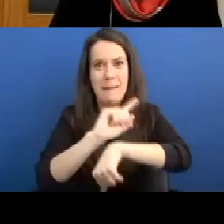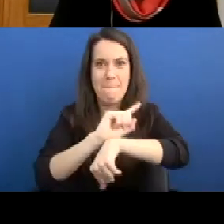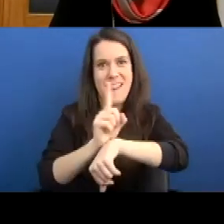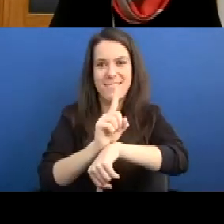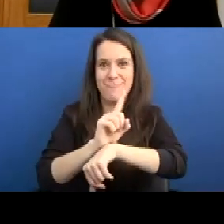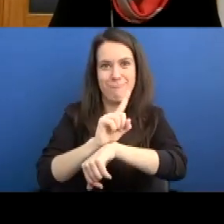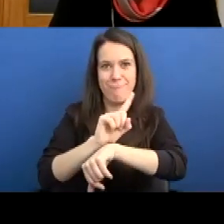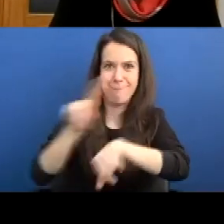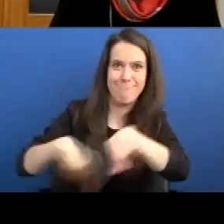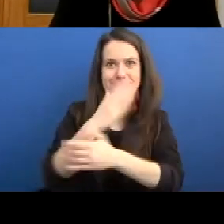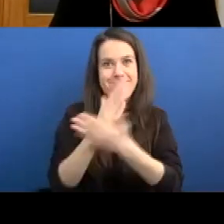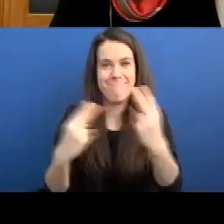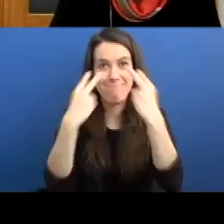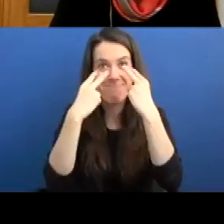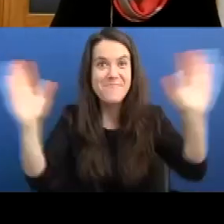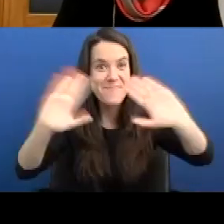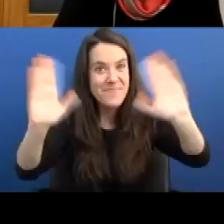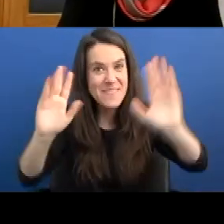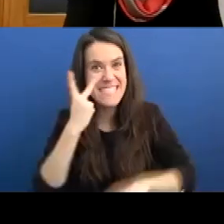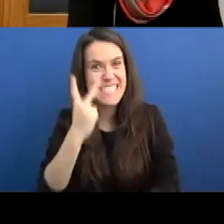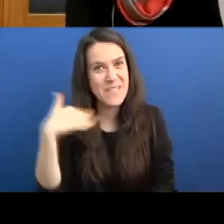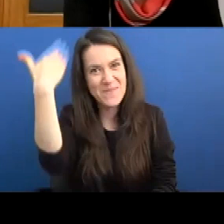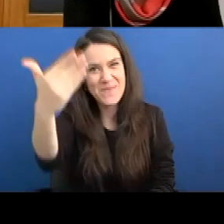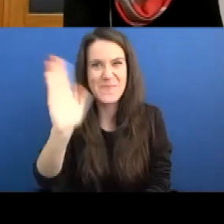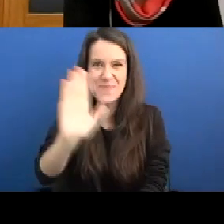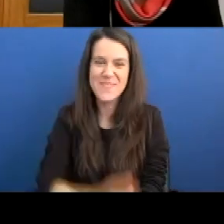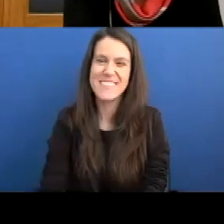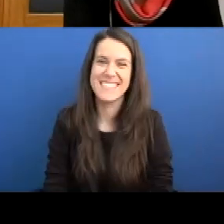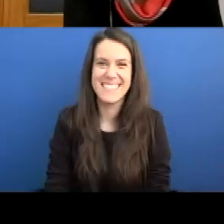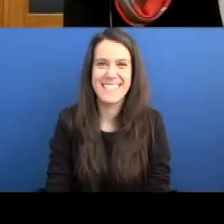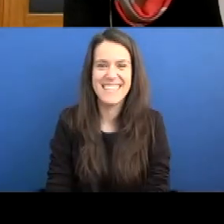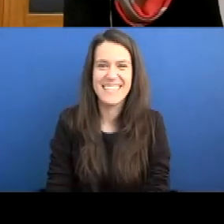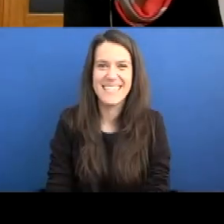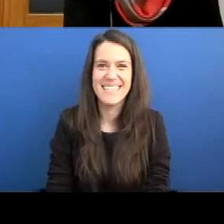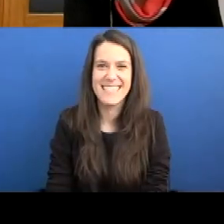acompañado en estos últimos 90 minutos. Que les vaya muy bien. Muchísimas gracias.